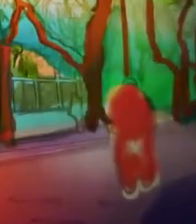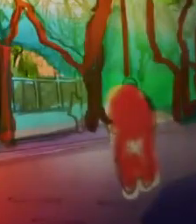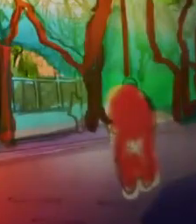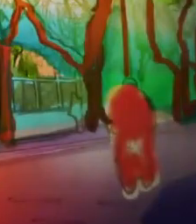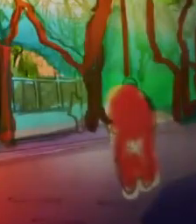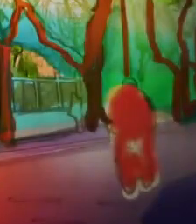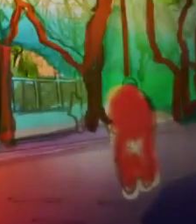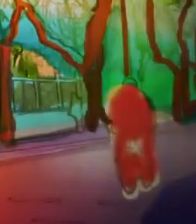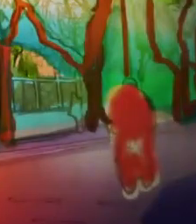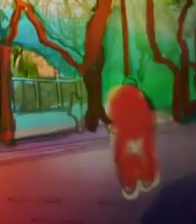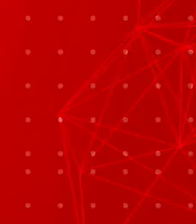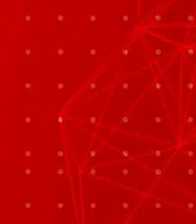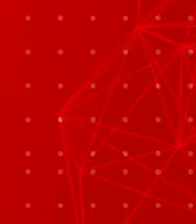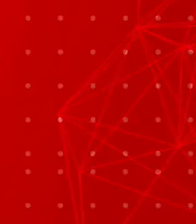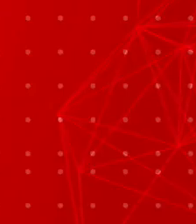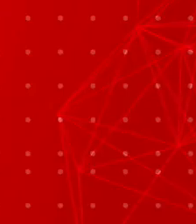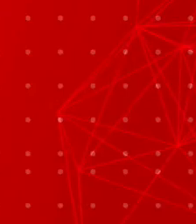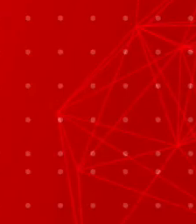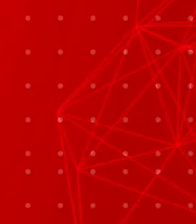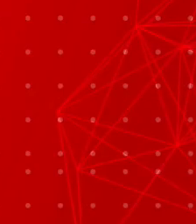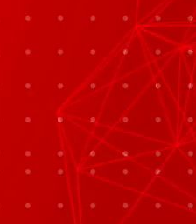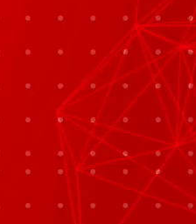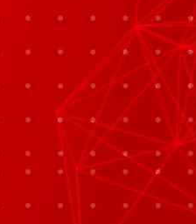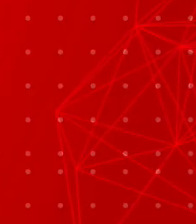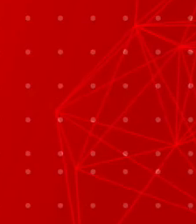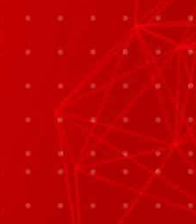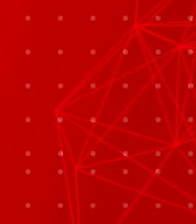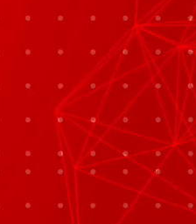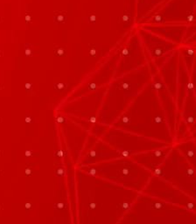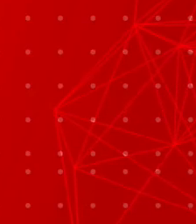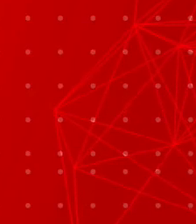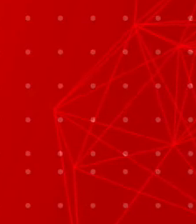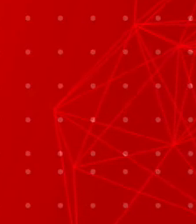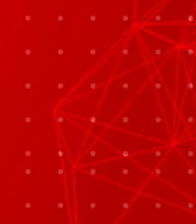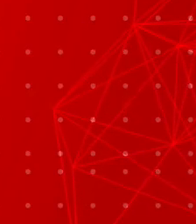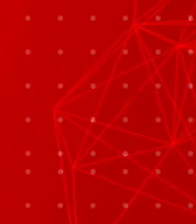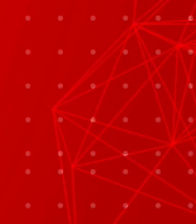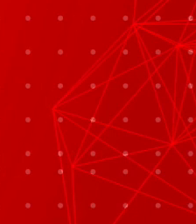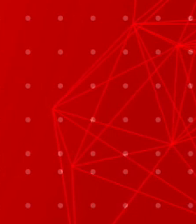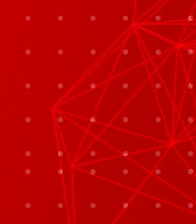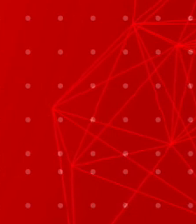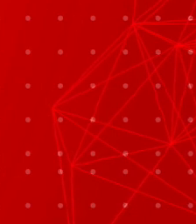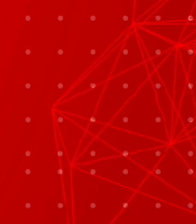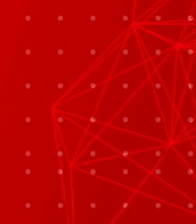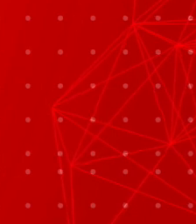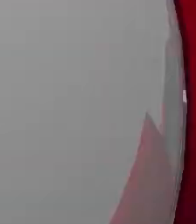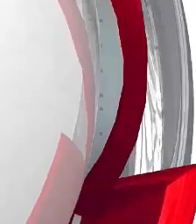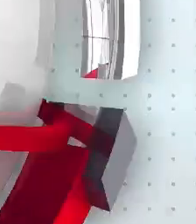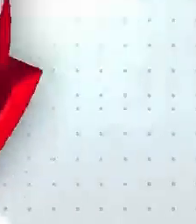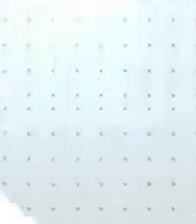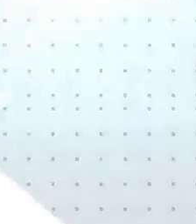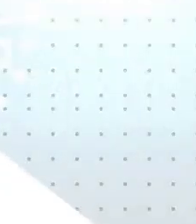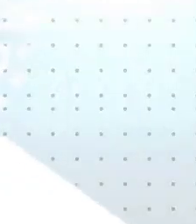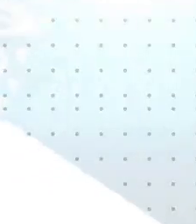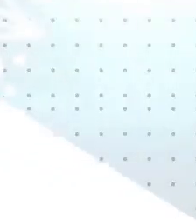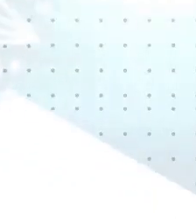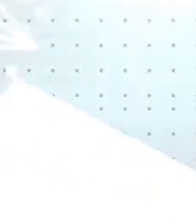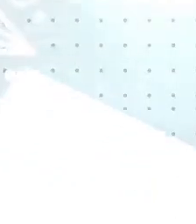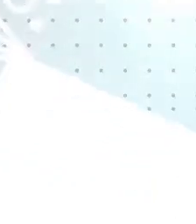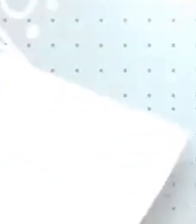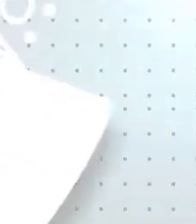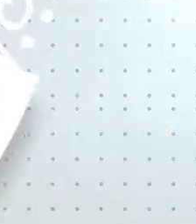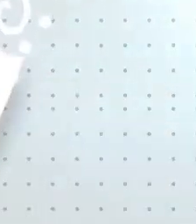Club del Deseo. Los viernes a las 10 de la mañana por Canal 13, nuestro